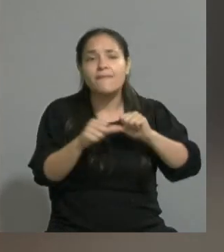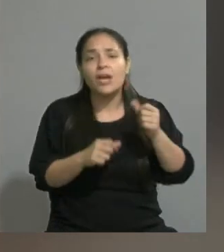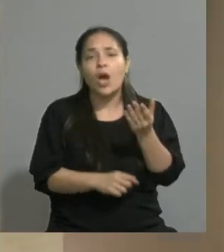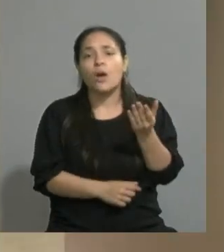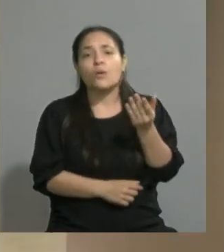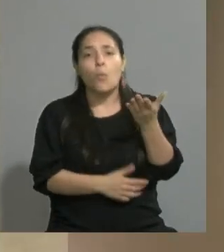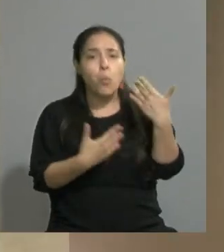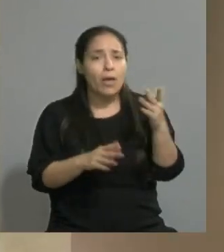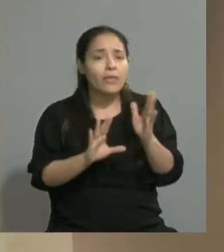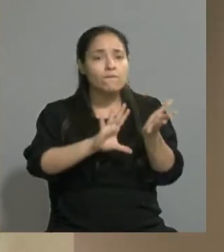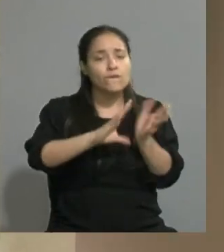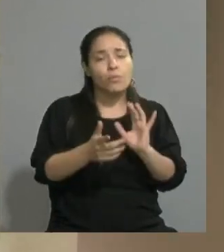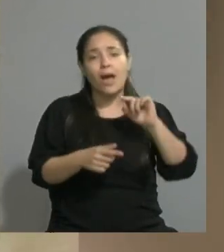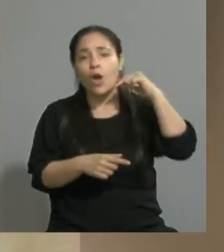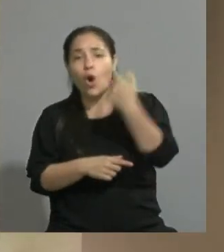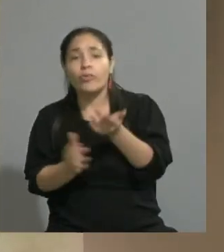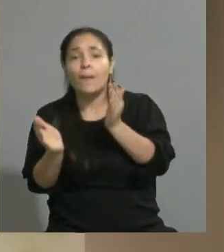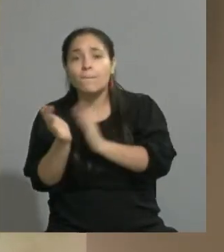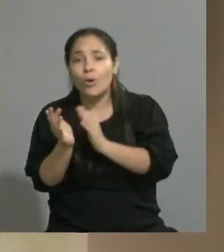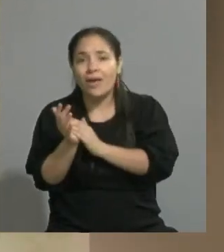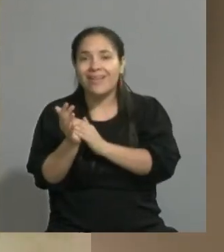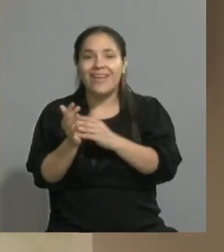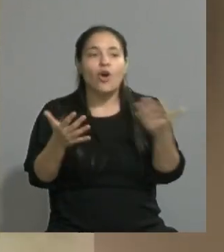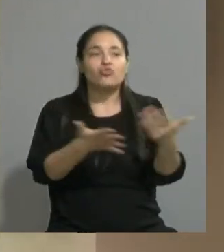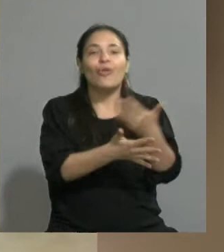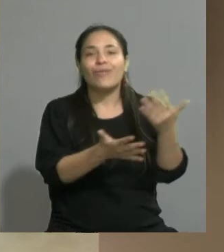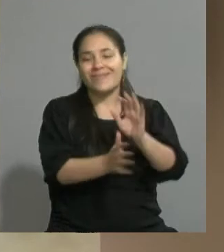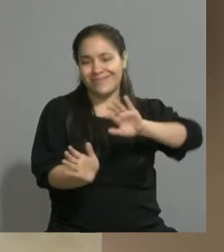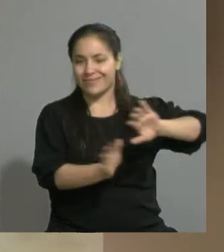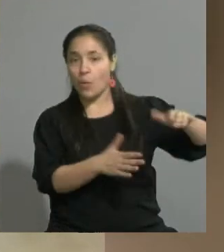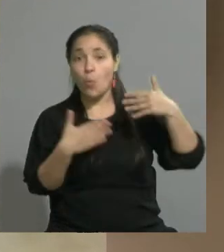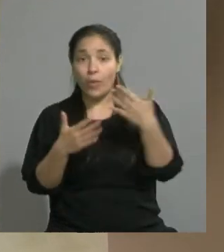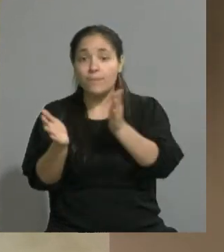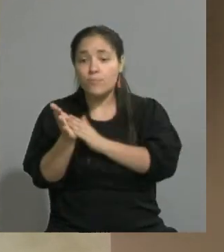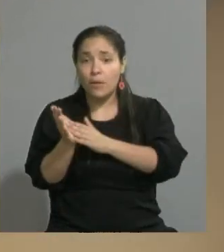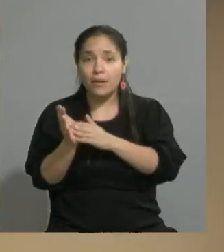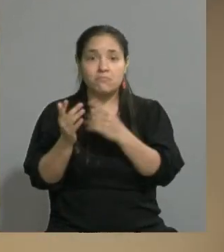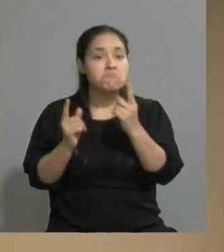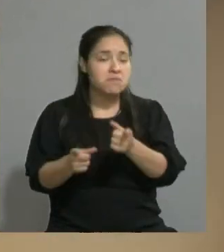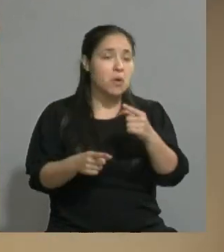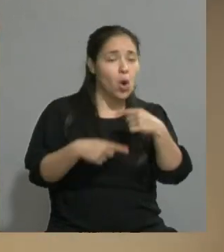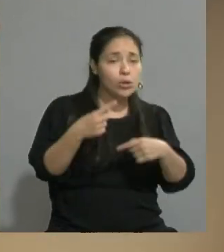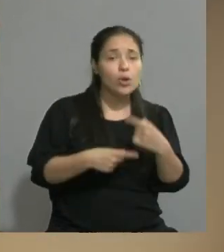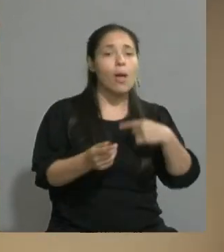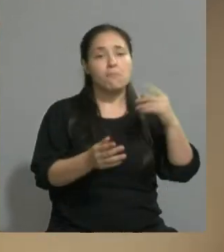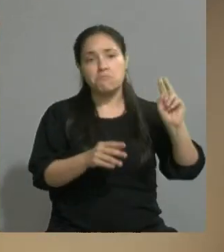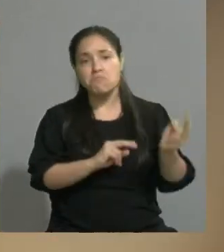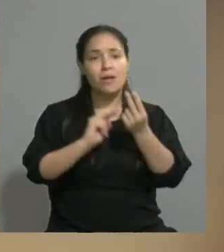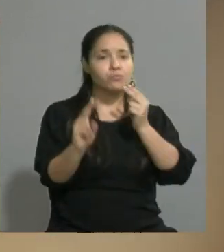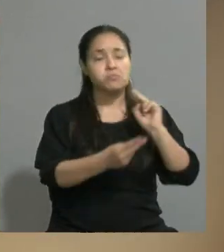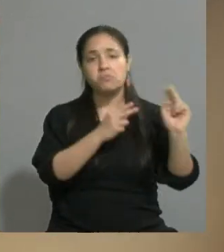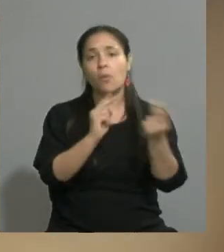hay métodos alternativos incruentos. Sin embargo, matamos permanentemente. Monos,